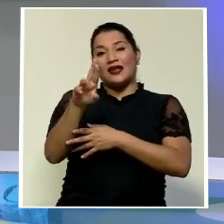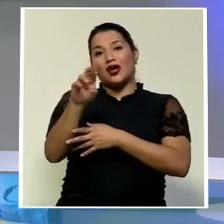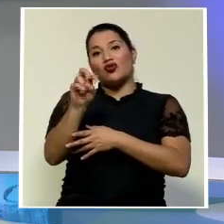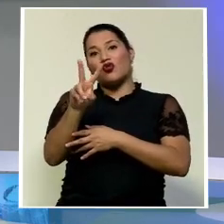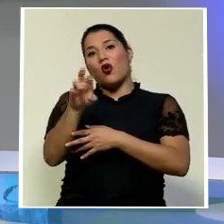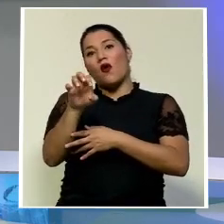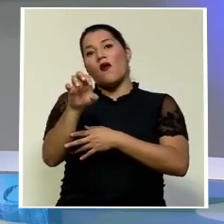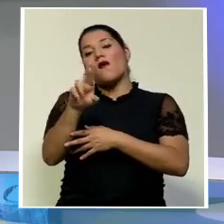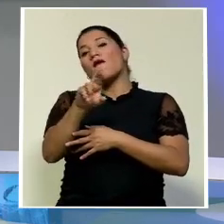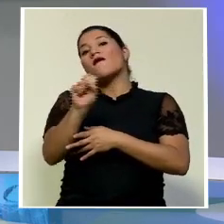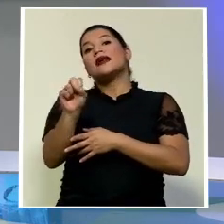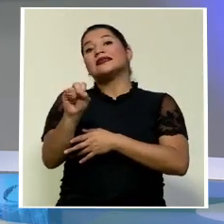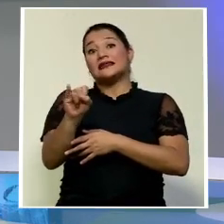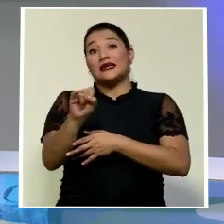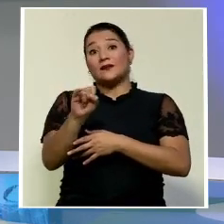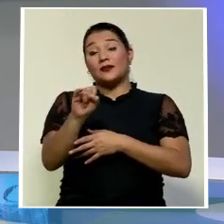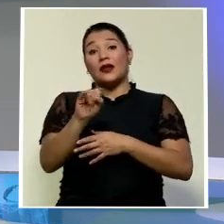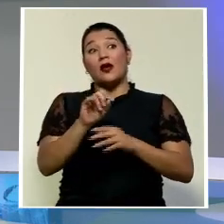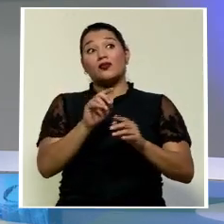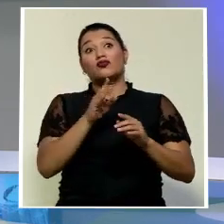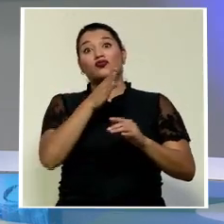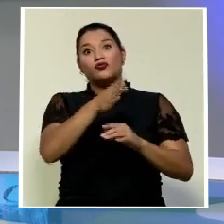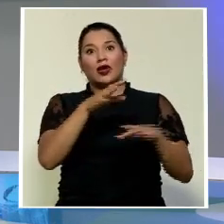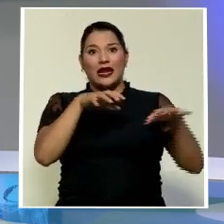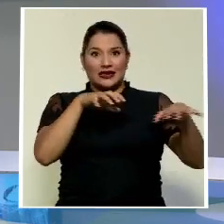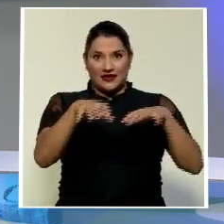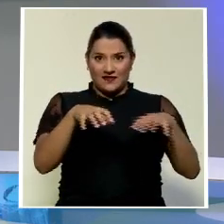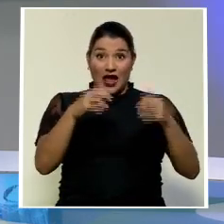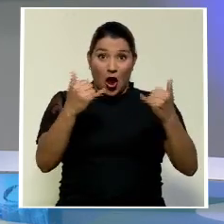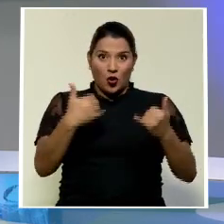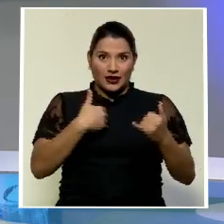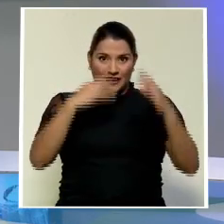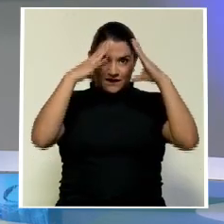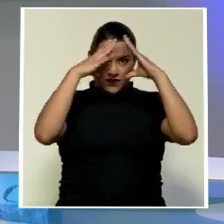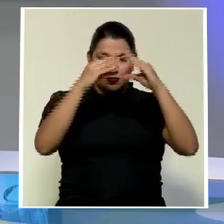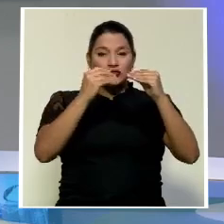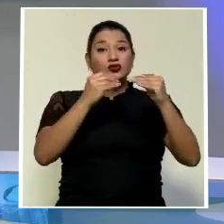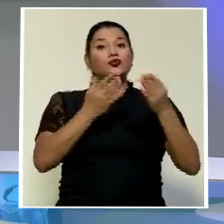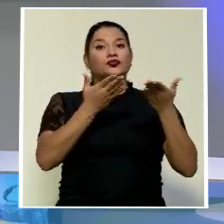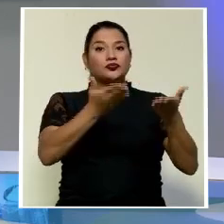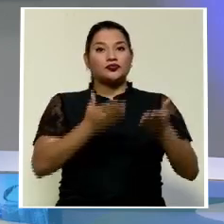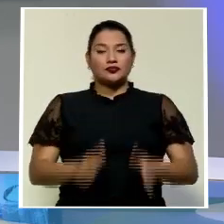en esta presentación y nos trae los detalles de primera mano. Adelante.